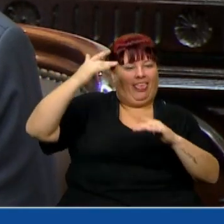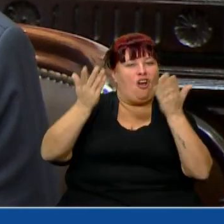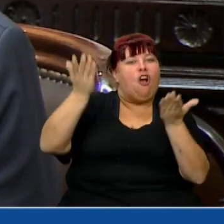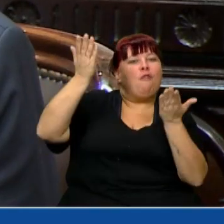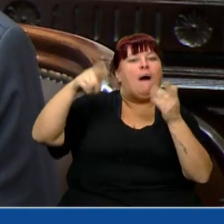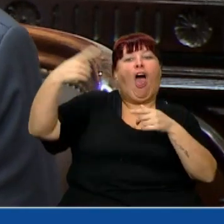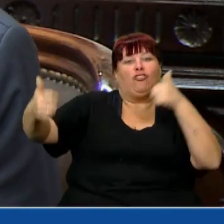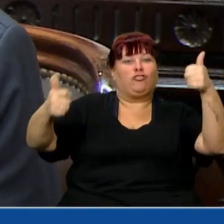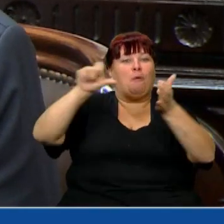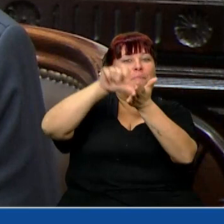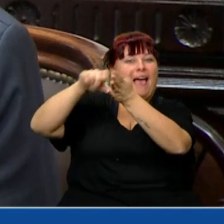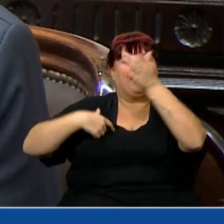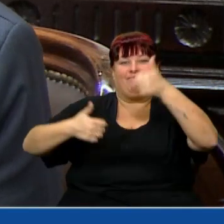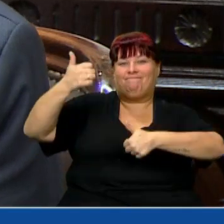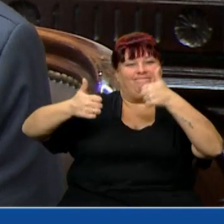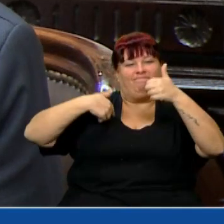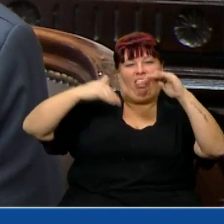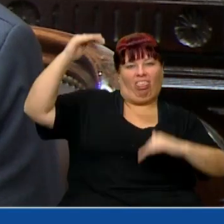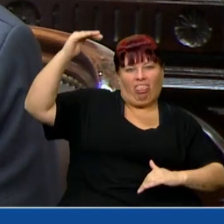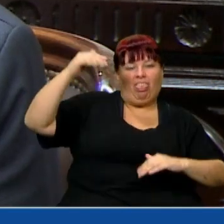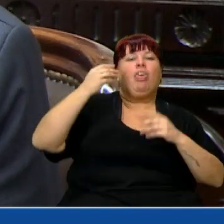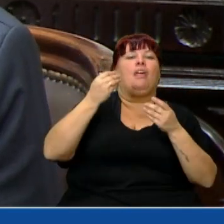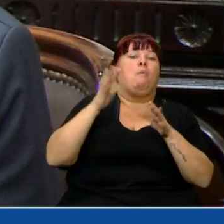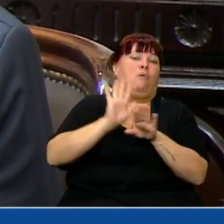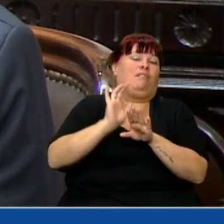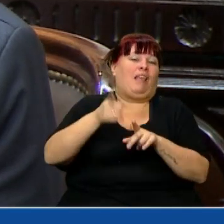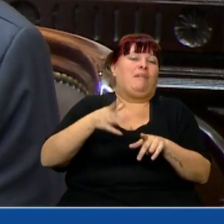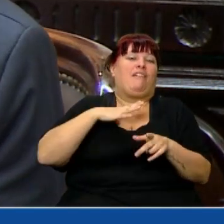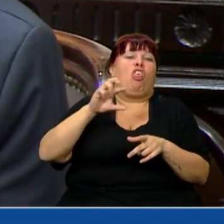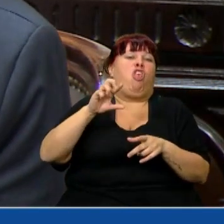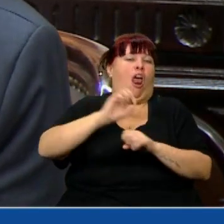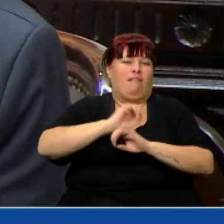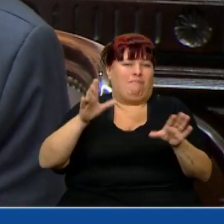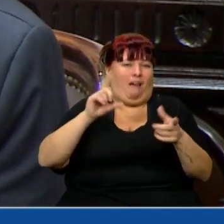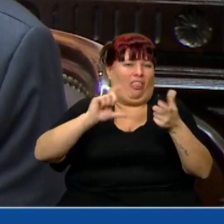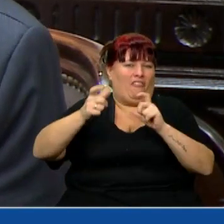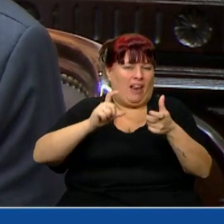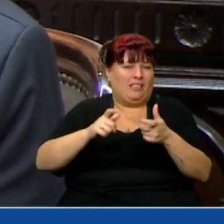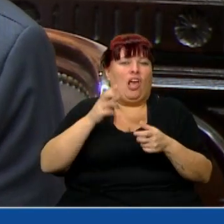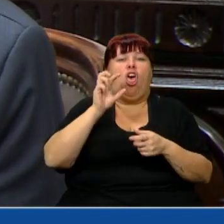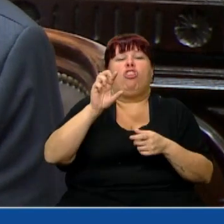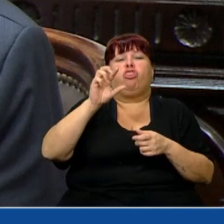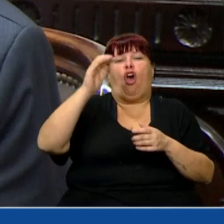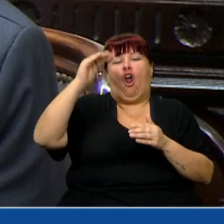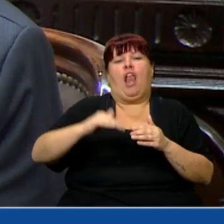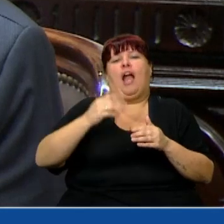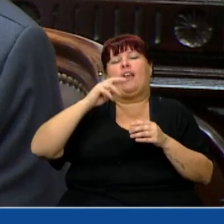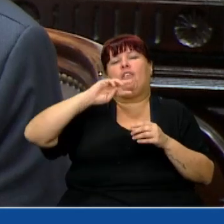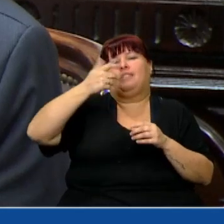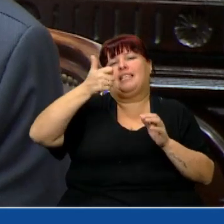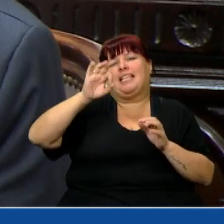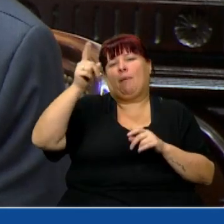con respecto a nuestros competidores, sumado al atraso que tenemos en el tipo de cambio, donde se devalúa el dólar alrededor del